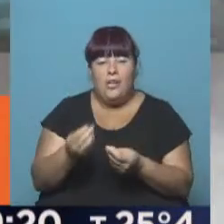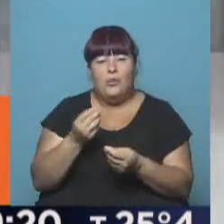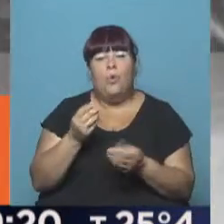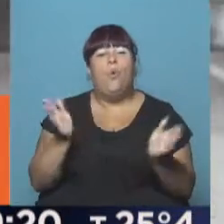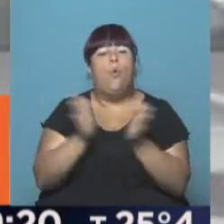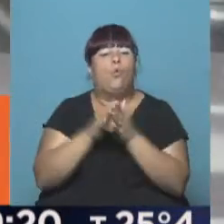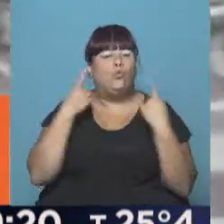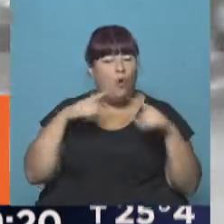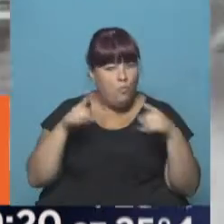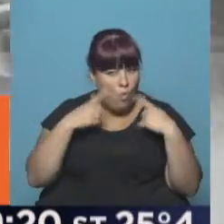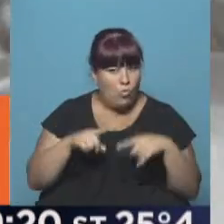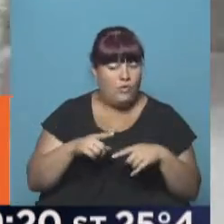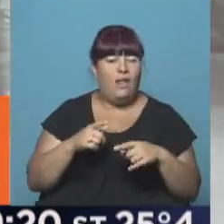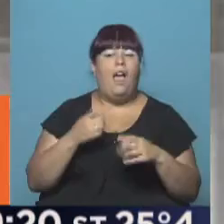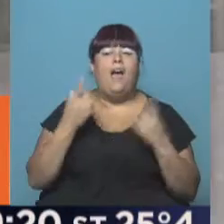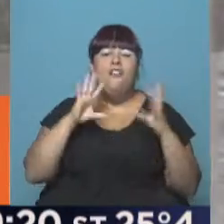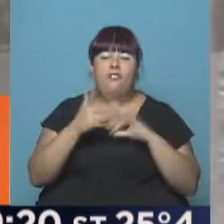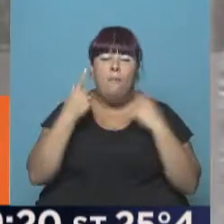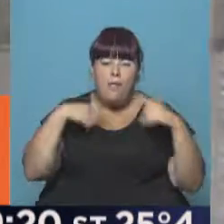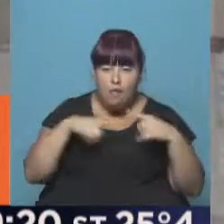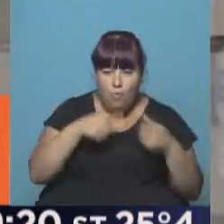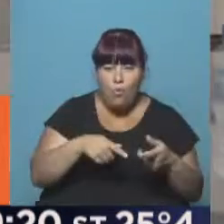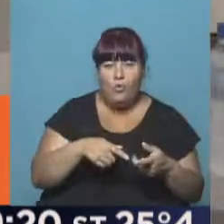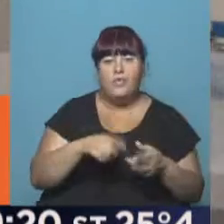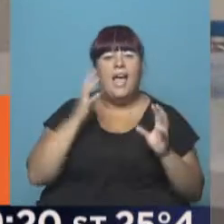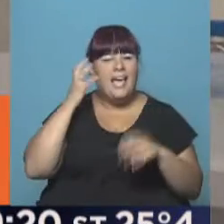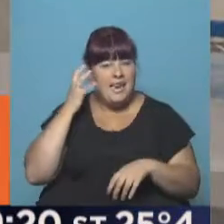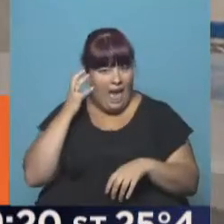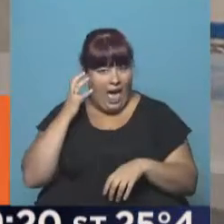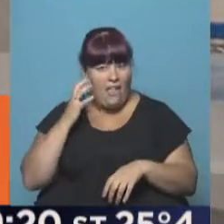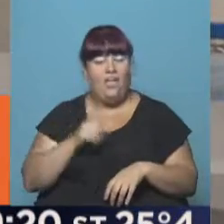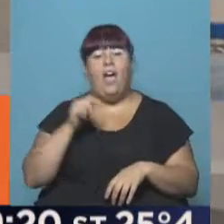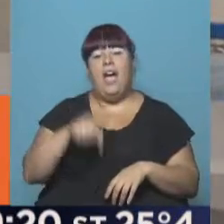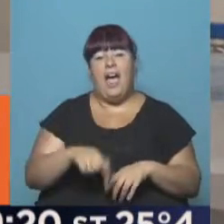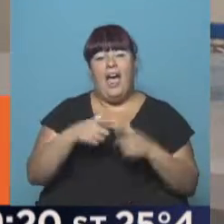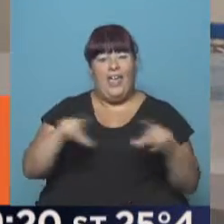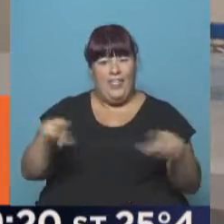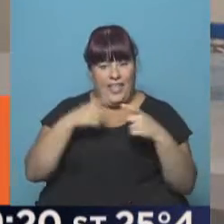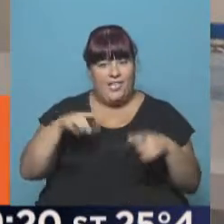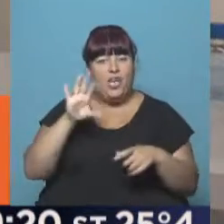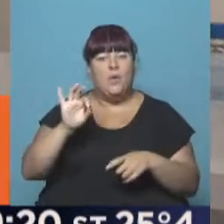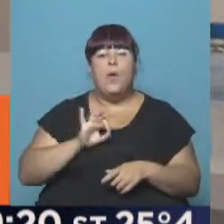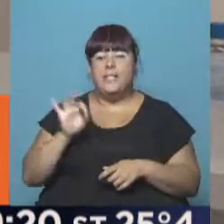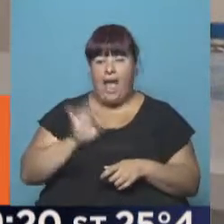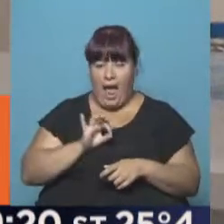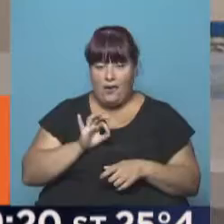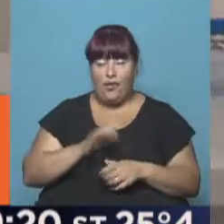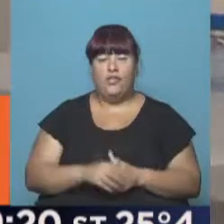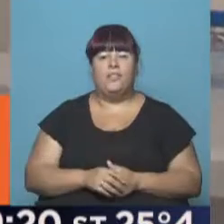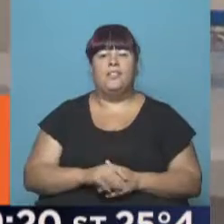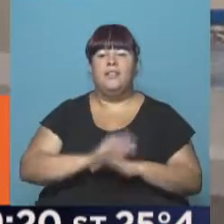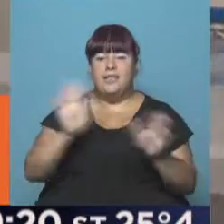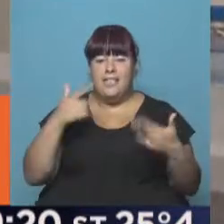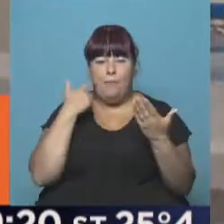unió a la música, ¿no? Tuvo formato de música y de radio, en este caso con el disco de los 50 años que ya